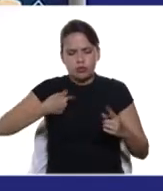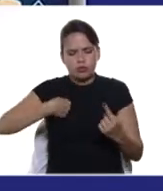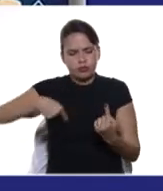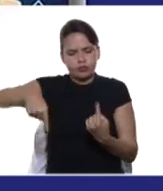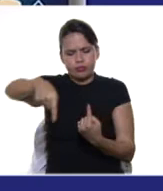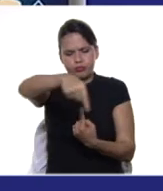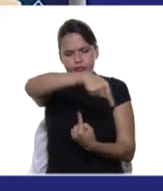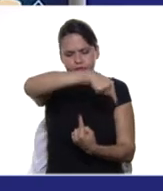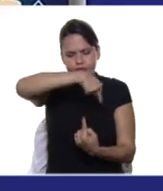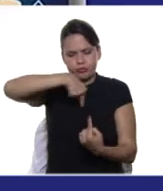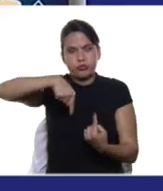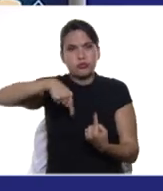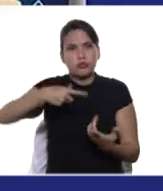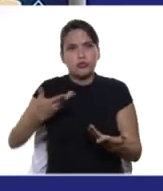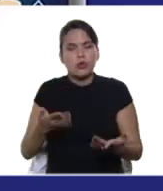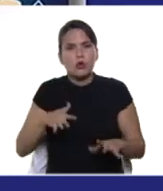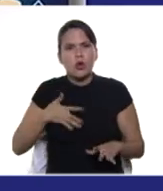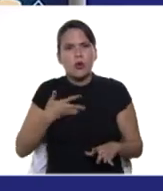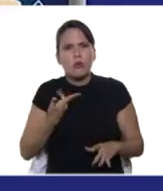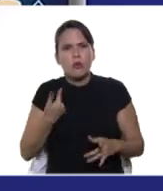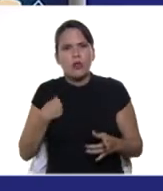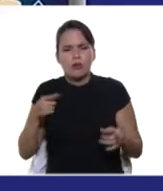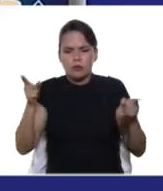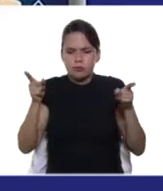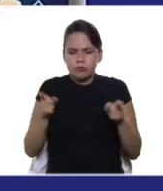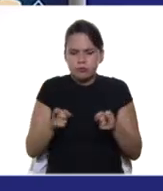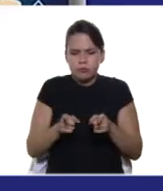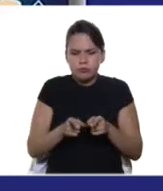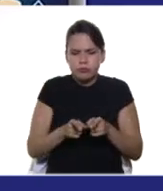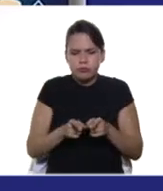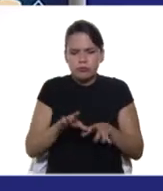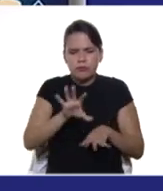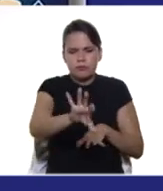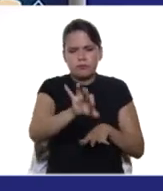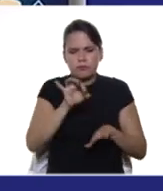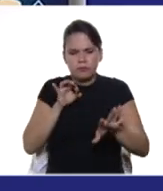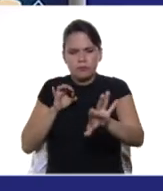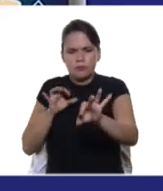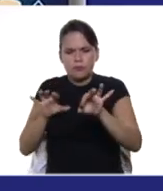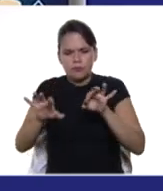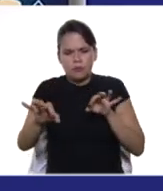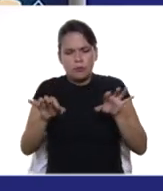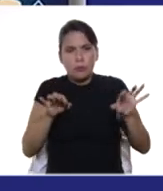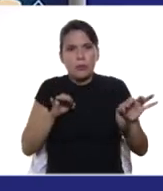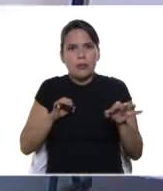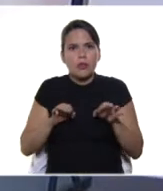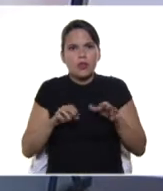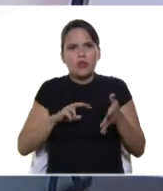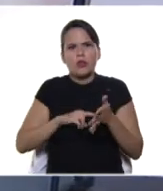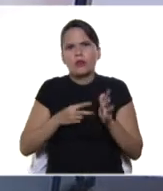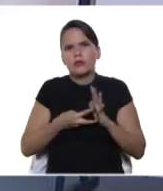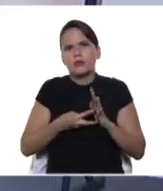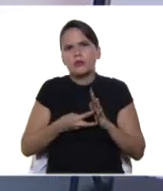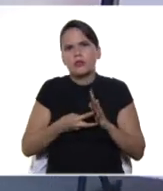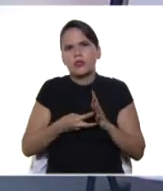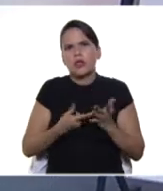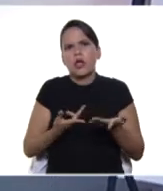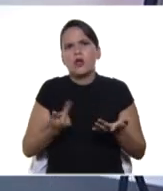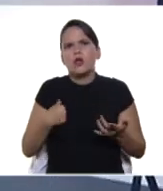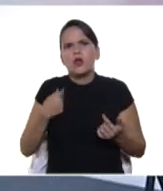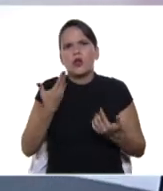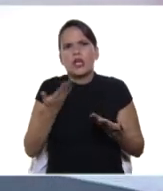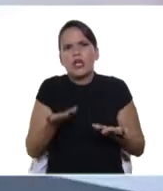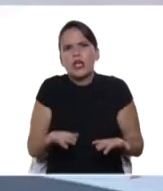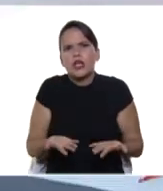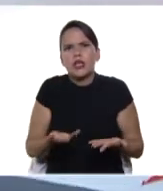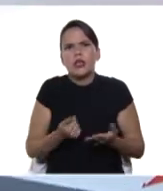ambiente lo podemos simplificar y abstraer con un concepto del arte a través de lo que